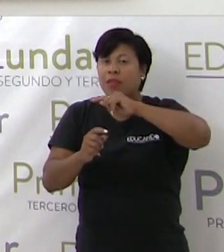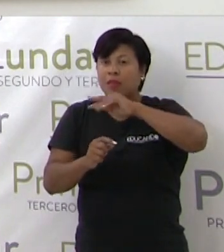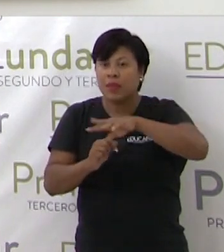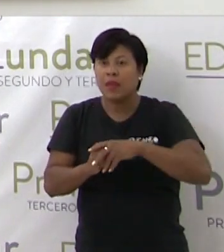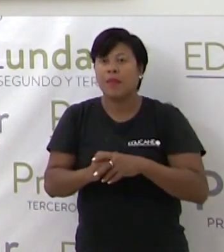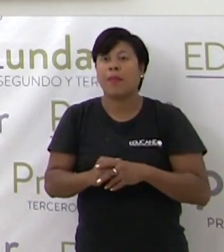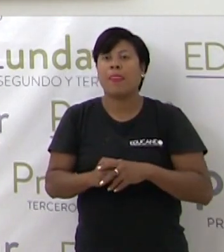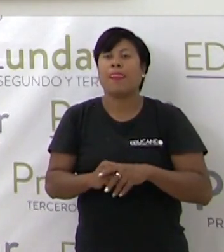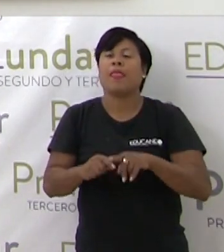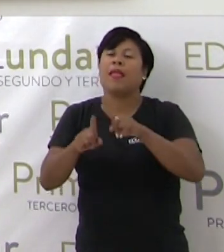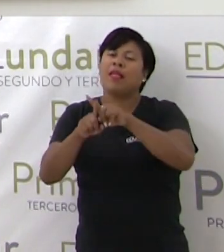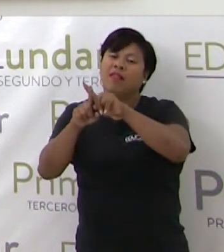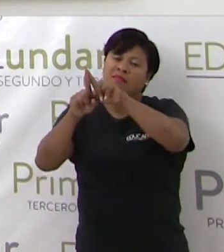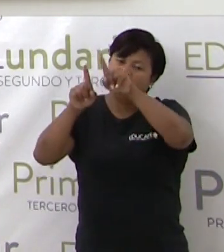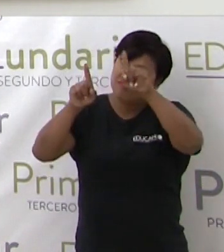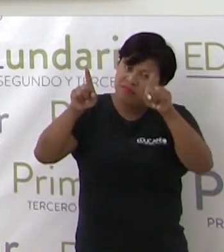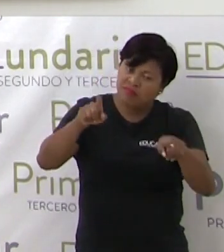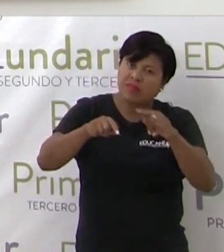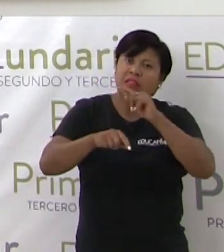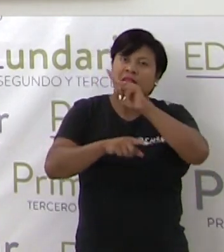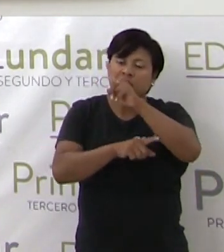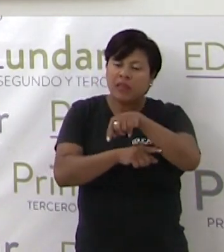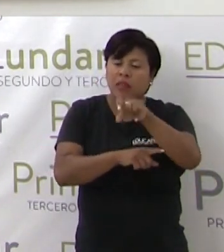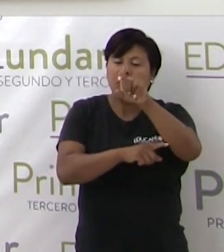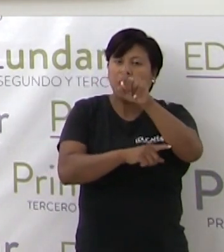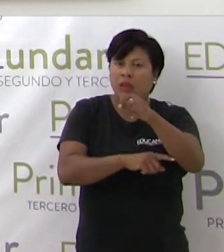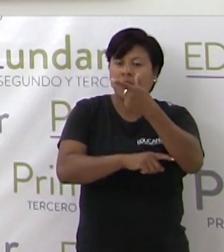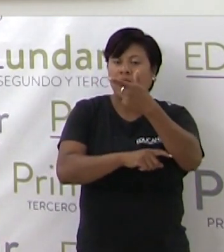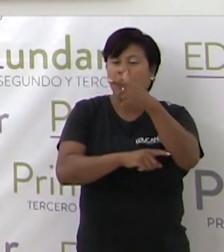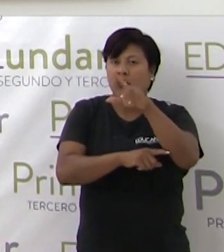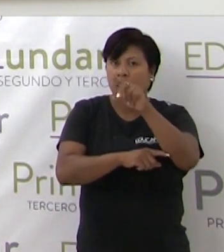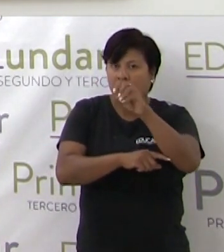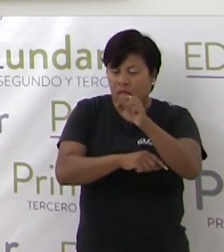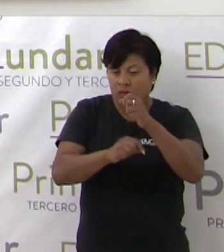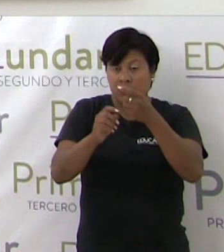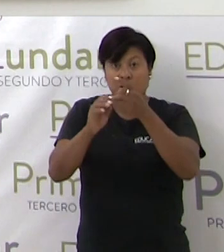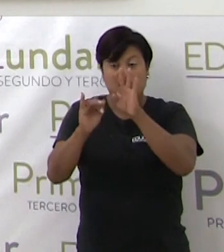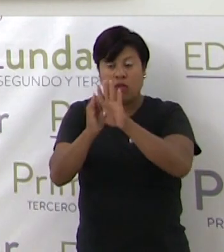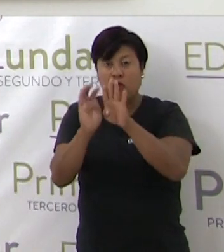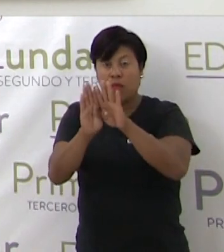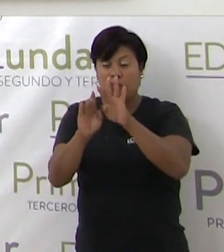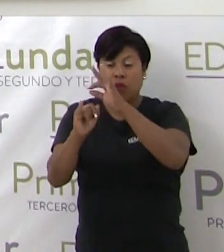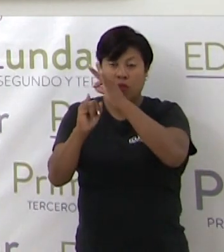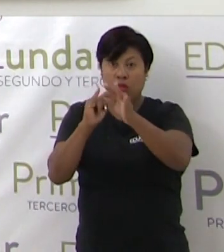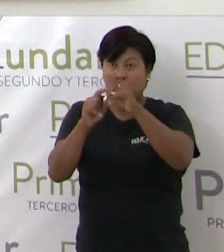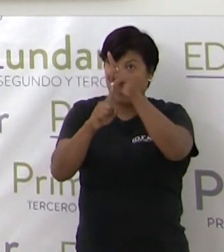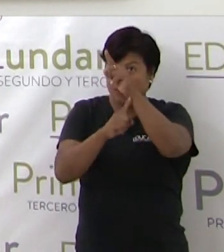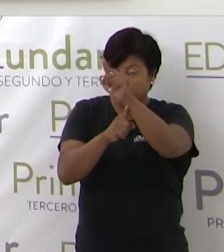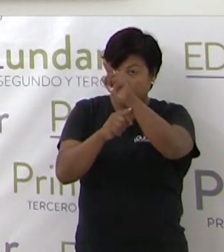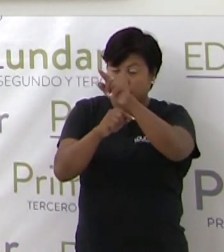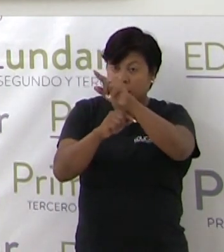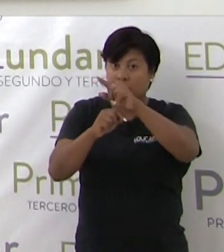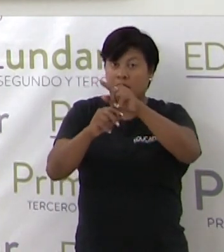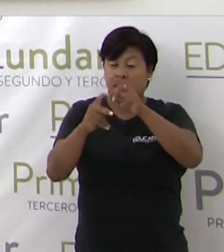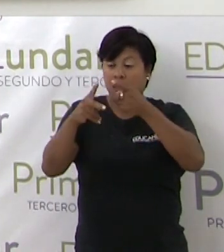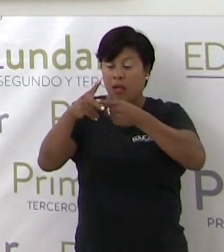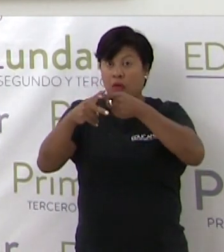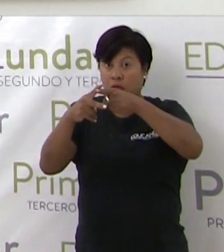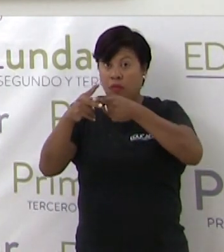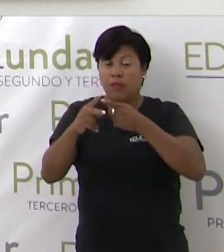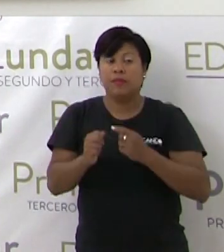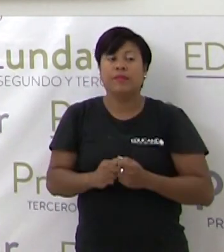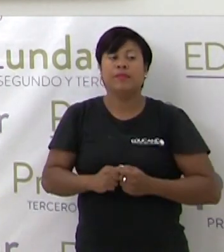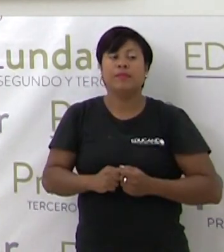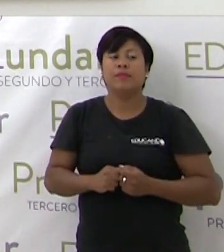vez 120 grados a partir del último ángulo que localizamos, 120 grados,